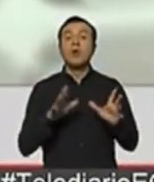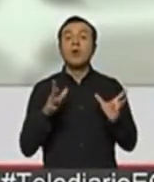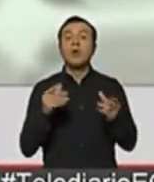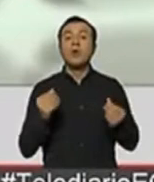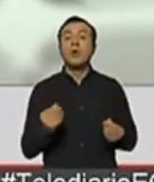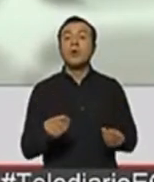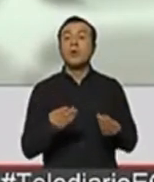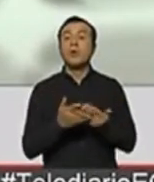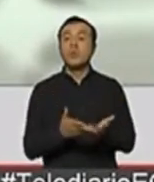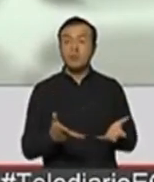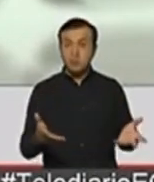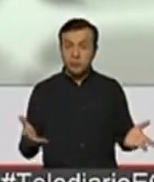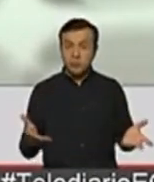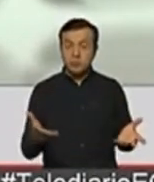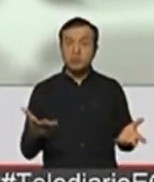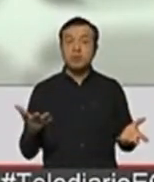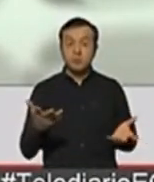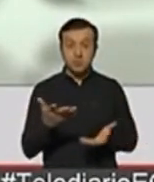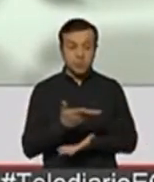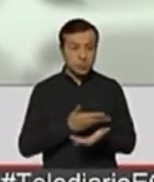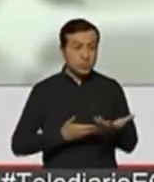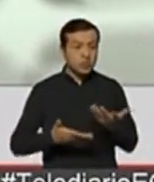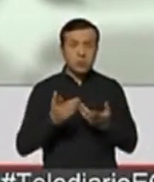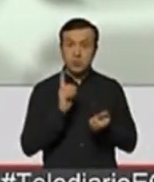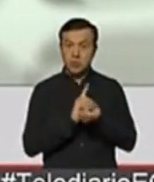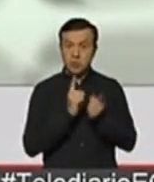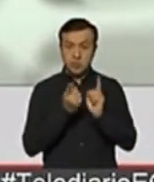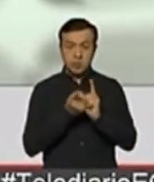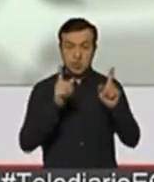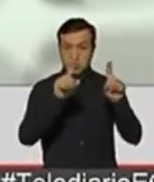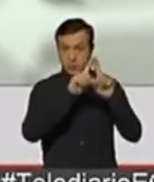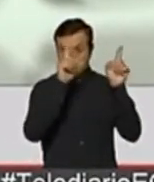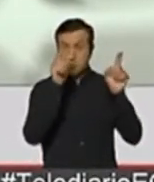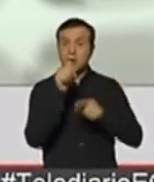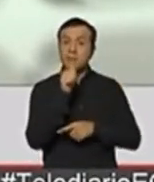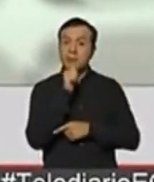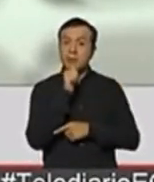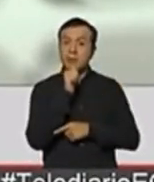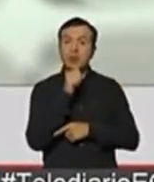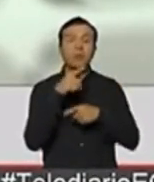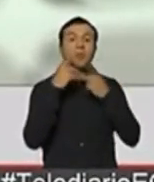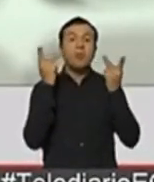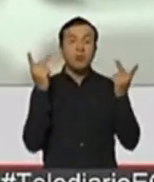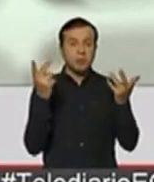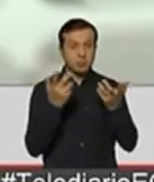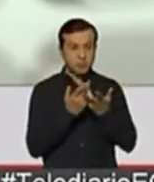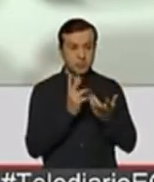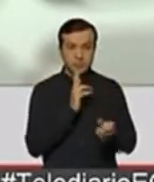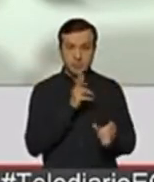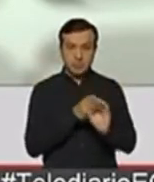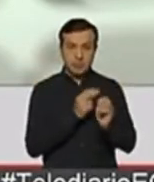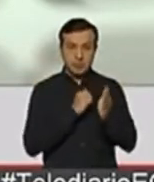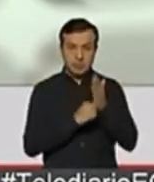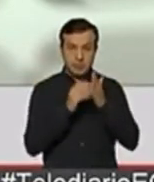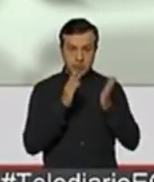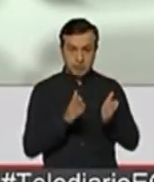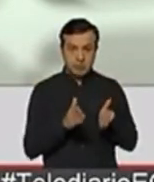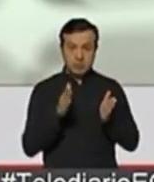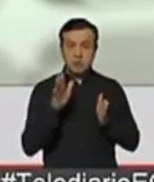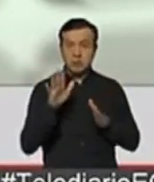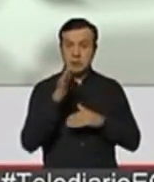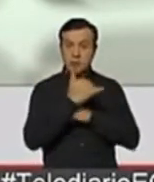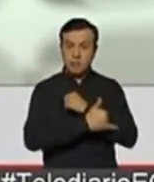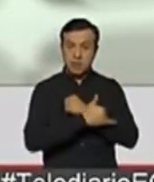Verdes. Es un espacio de encuentro entre el sector privado y público. Contaremos con la presencia de la ministra de Hacienda de Costa